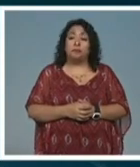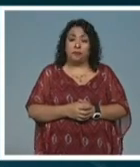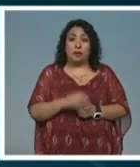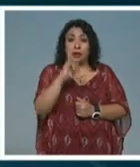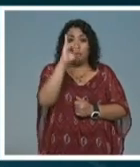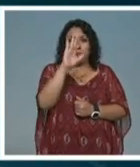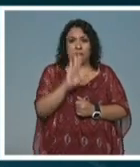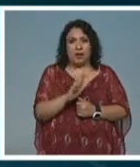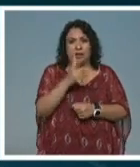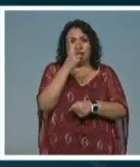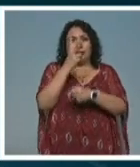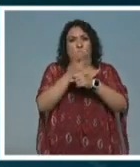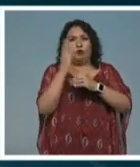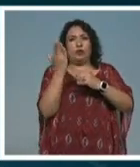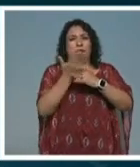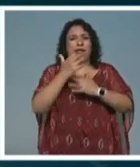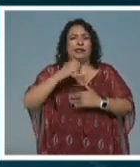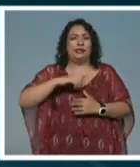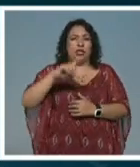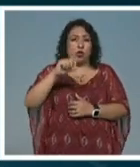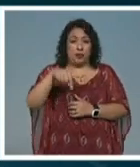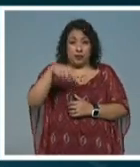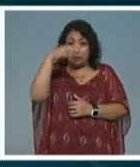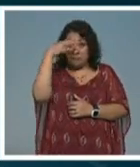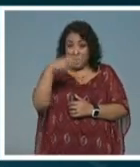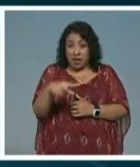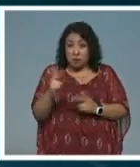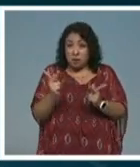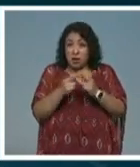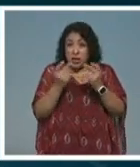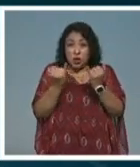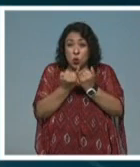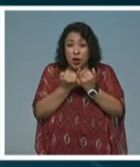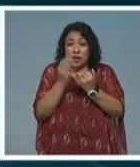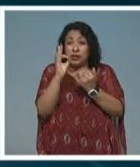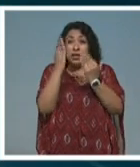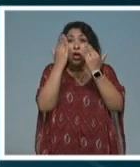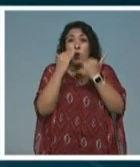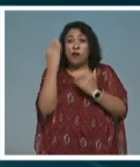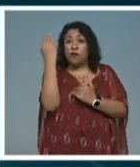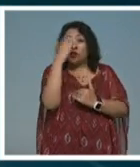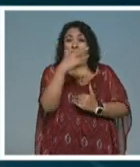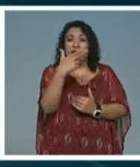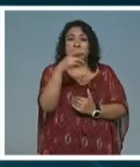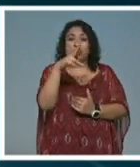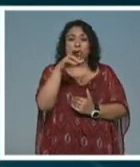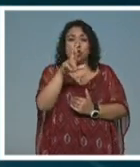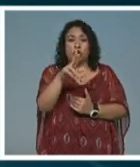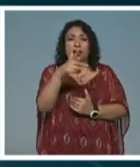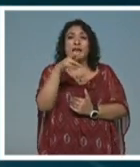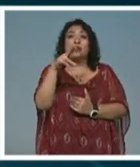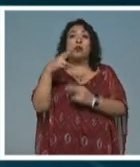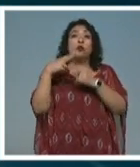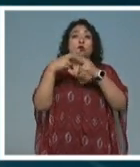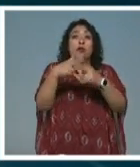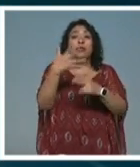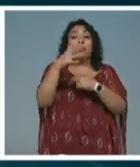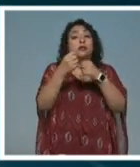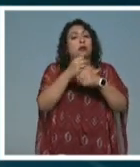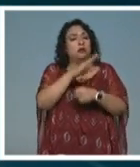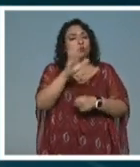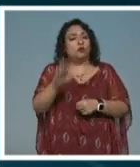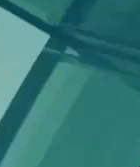Nuestra imagen de la segunda mitad del siglo XX en México no sería la misma sin las fotografías de Héctor García. Se cumplen 10 años de su